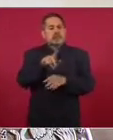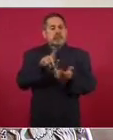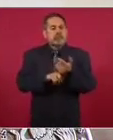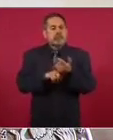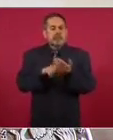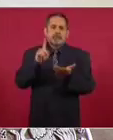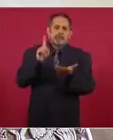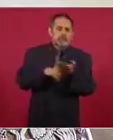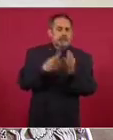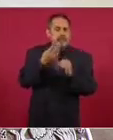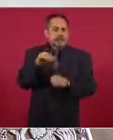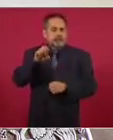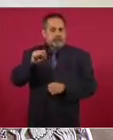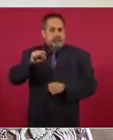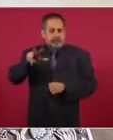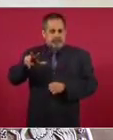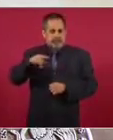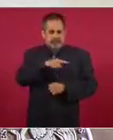68